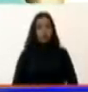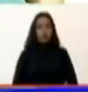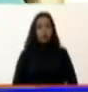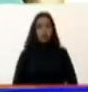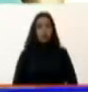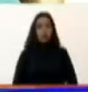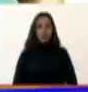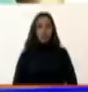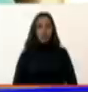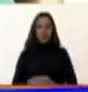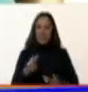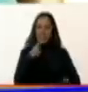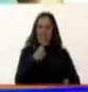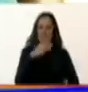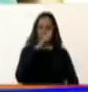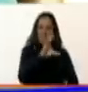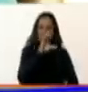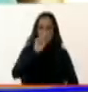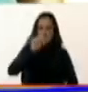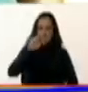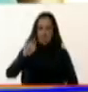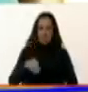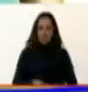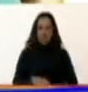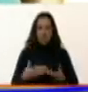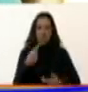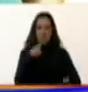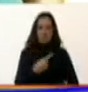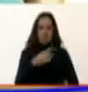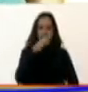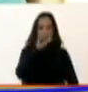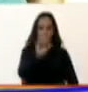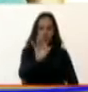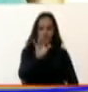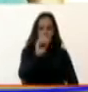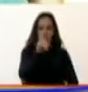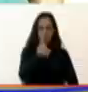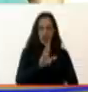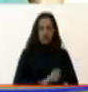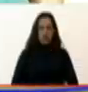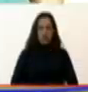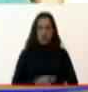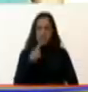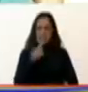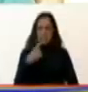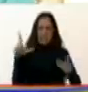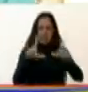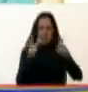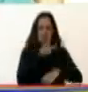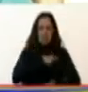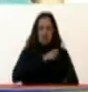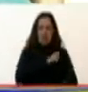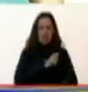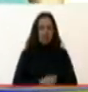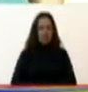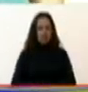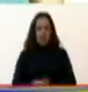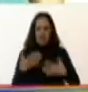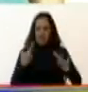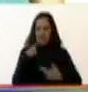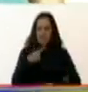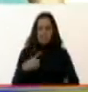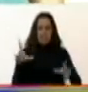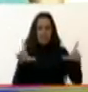¿Y qué dice CNN? ¿Qué dice Fox News? ¿Qué dice la televisora española? ¿Qué dice